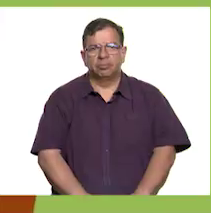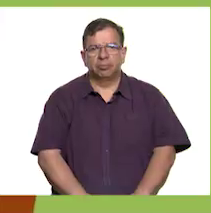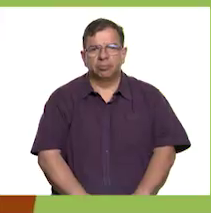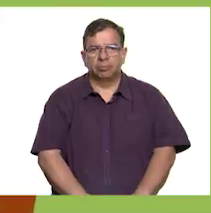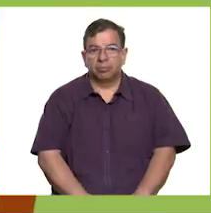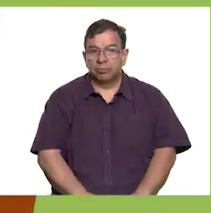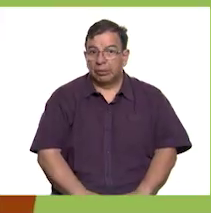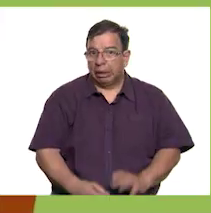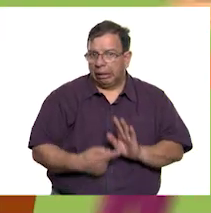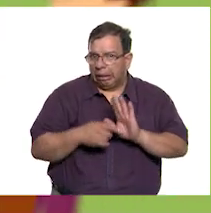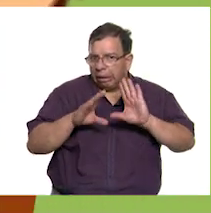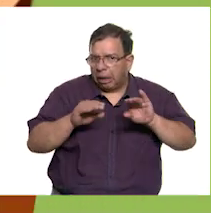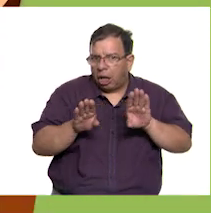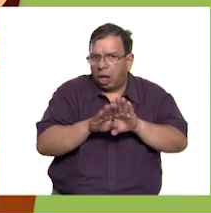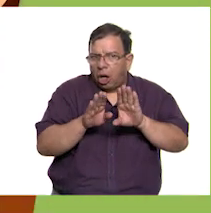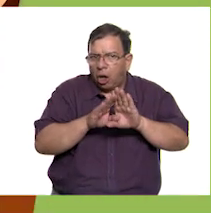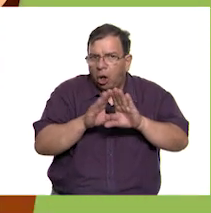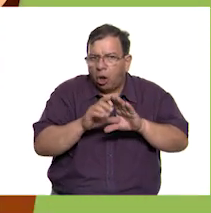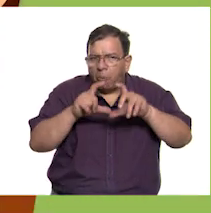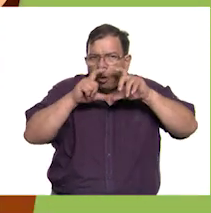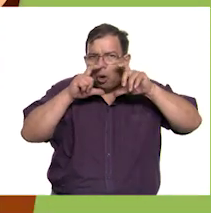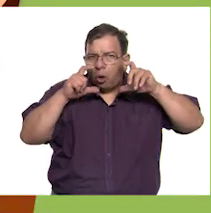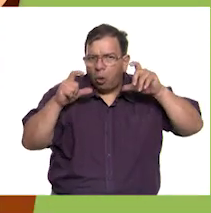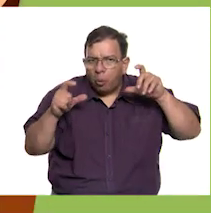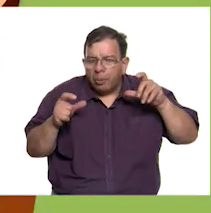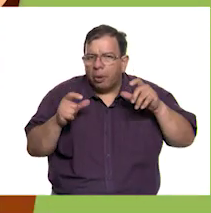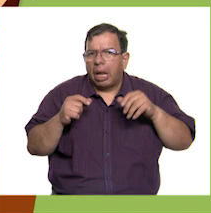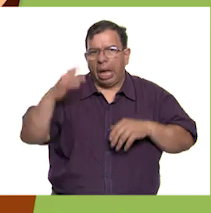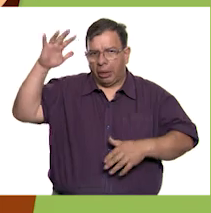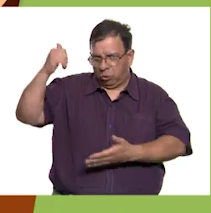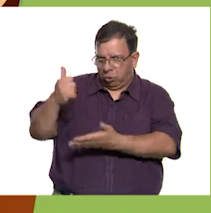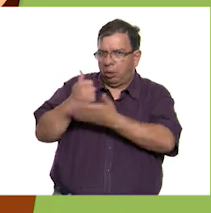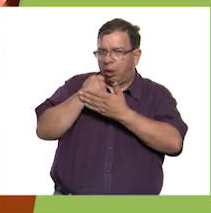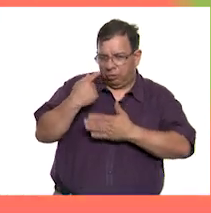Te enseñaremos cómo armar un cubrebocas con ayuda de un adulto.